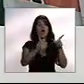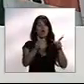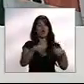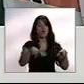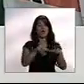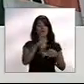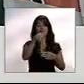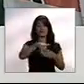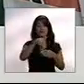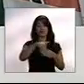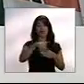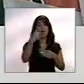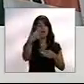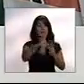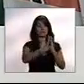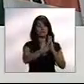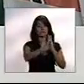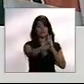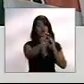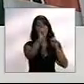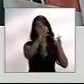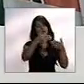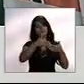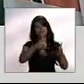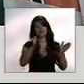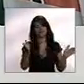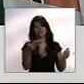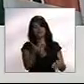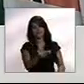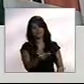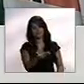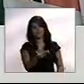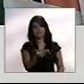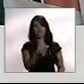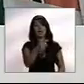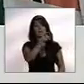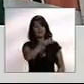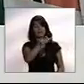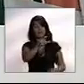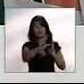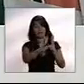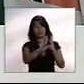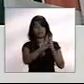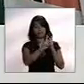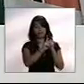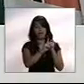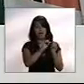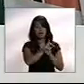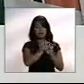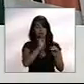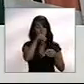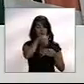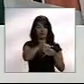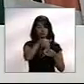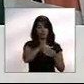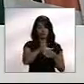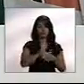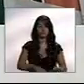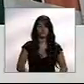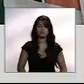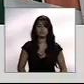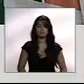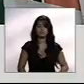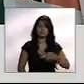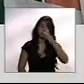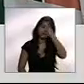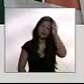votación que todavía tengan electores en la cola esperando para ejercer su derecho al voto.